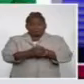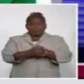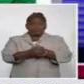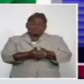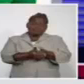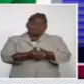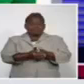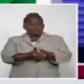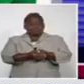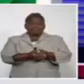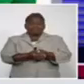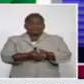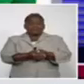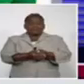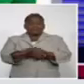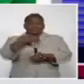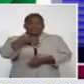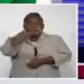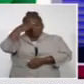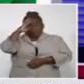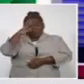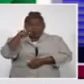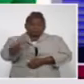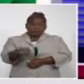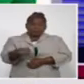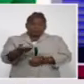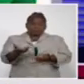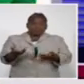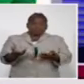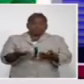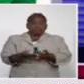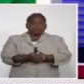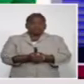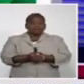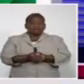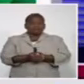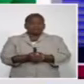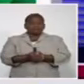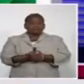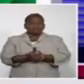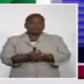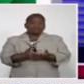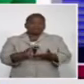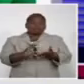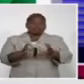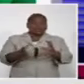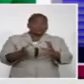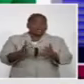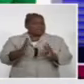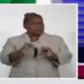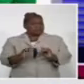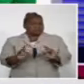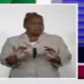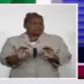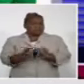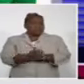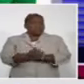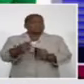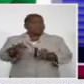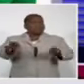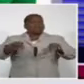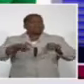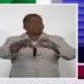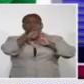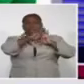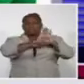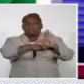que presenta Cuba hoy, no muy compleja en estos momentos. Se están adoptando medidas, se ha